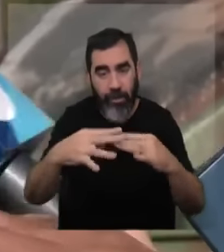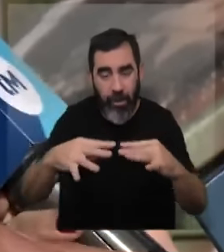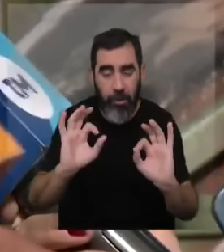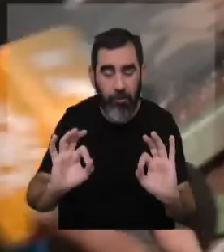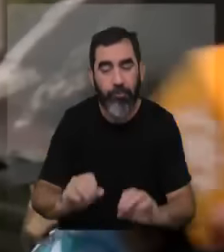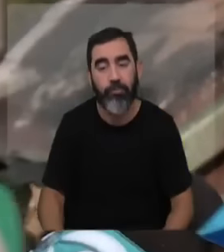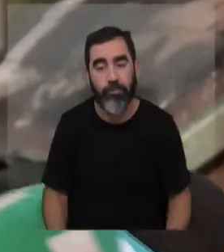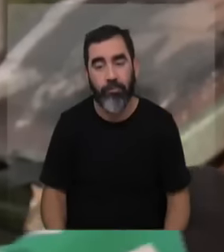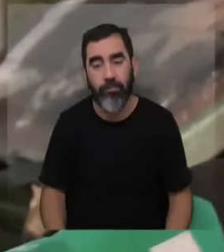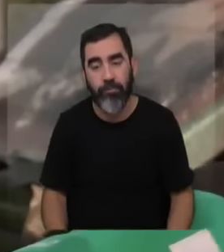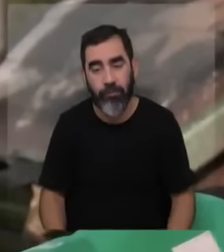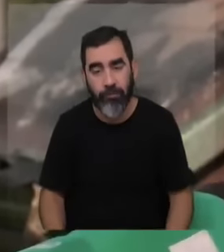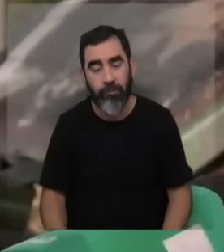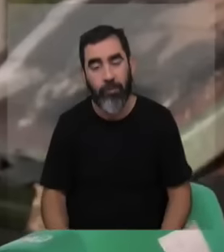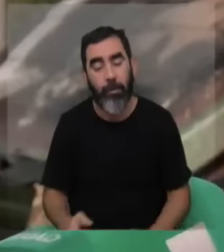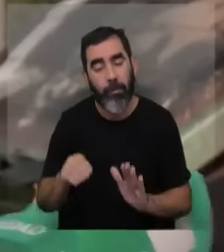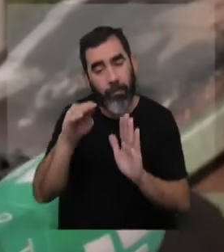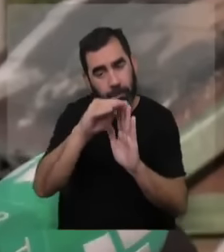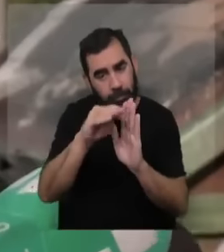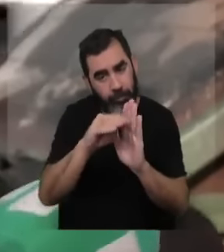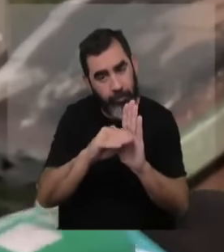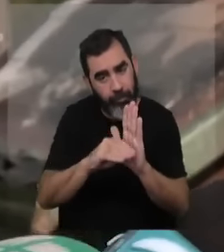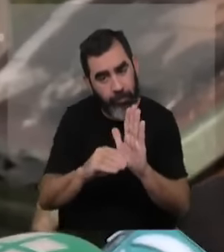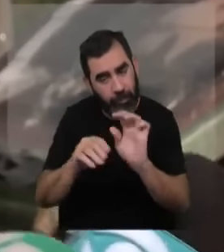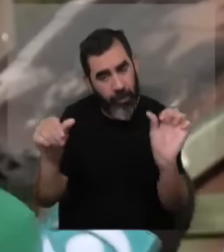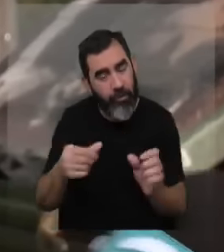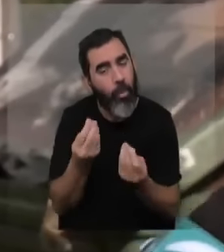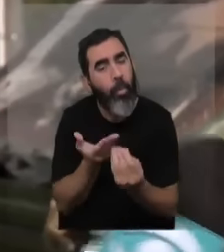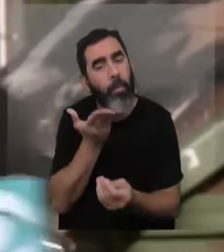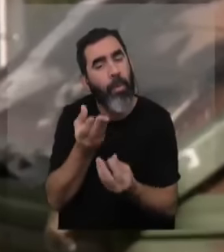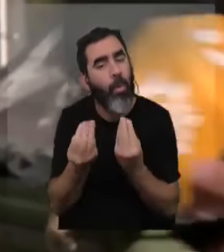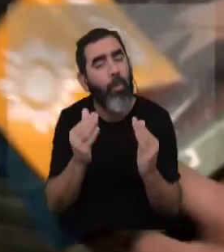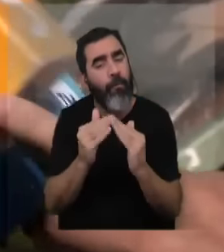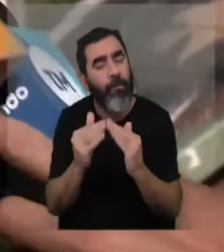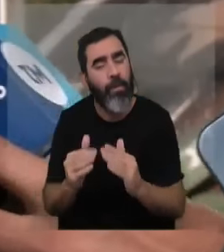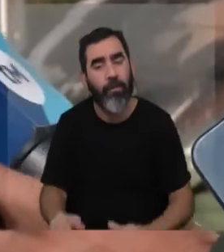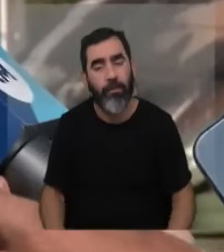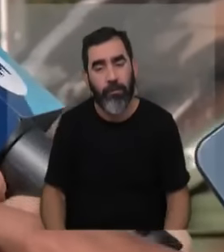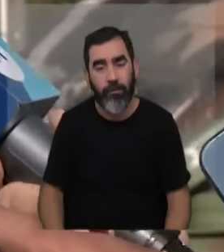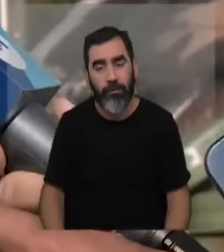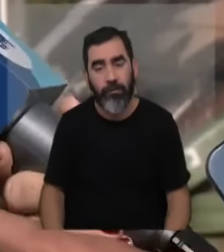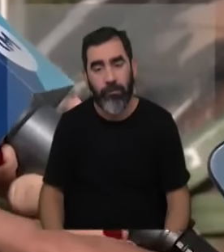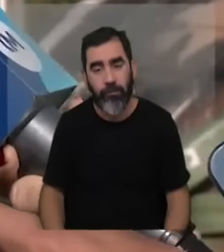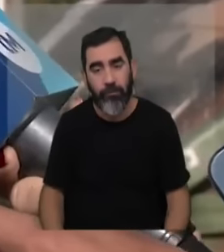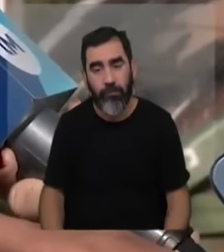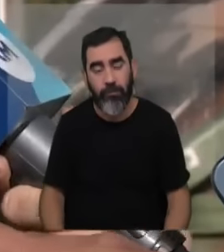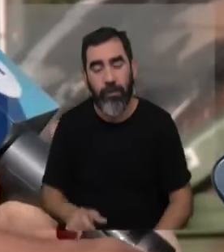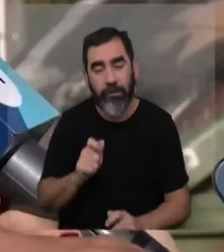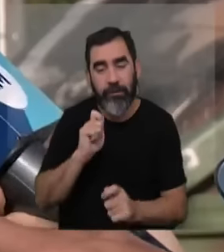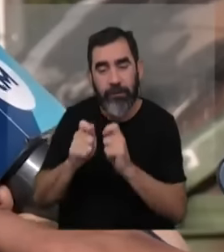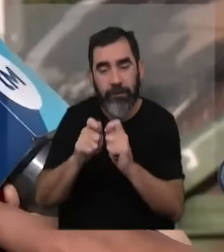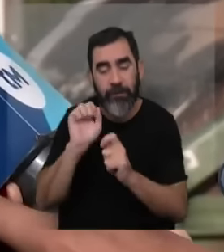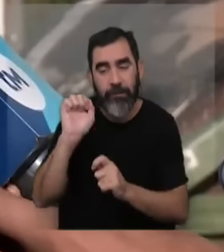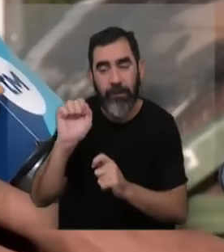verdad habías hecho los requisitos que te pidieron Cómo fue la solicitud de la vivienda eh se hizo un censo en el 2021